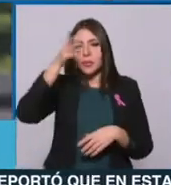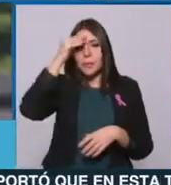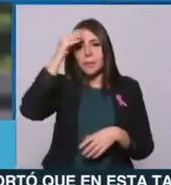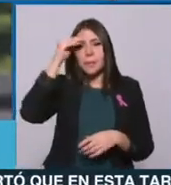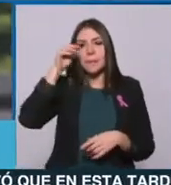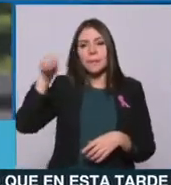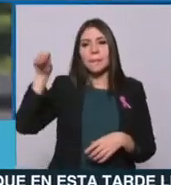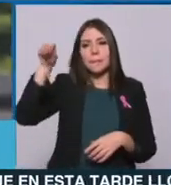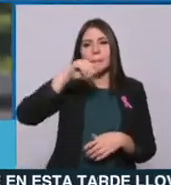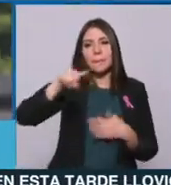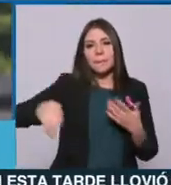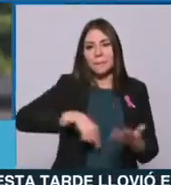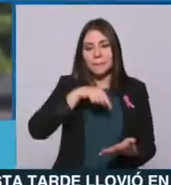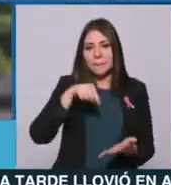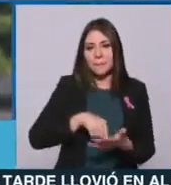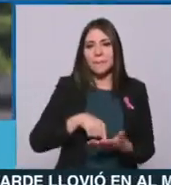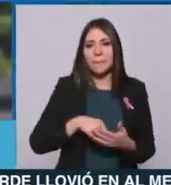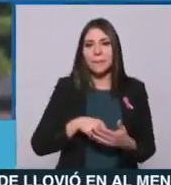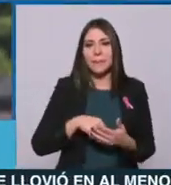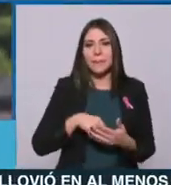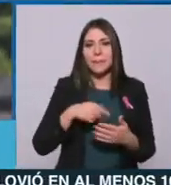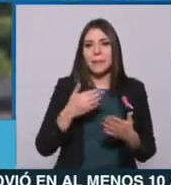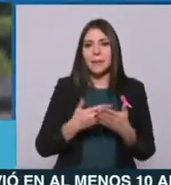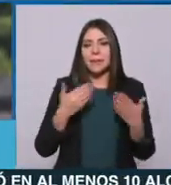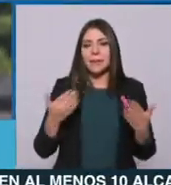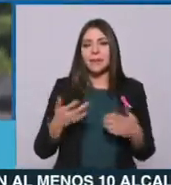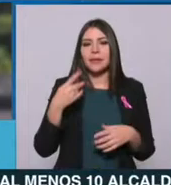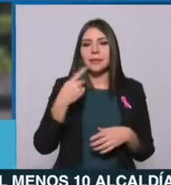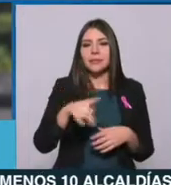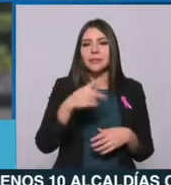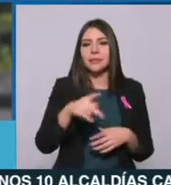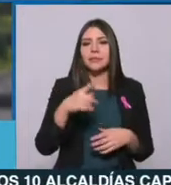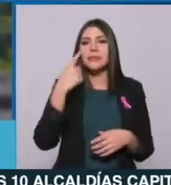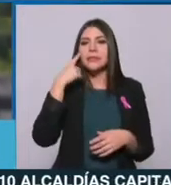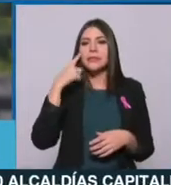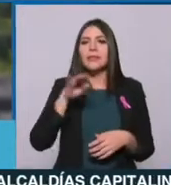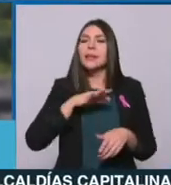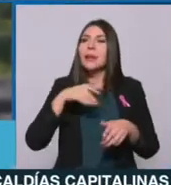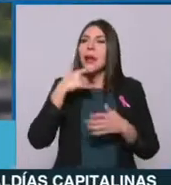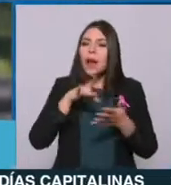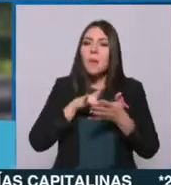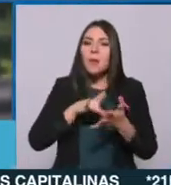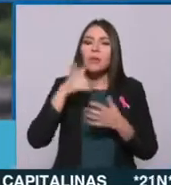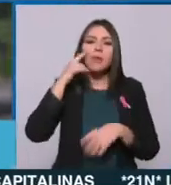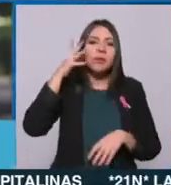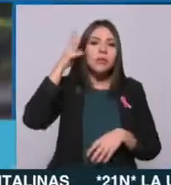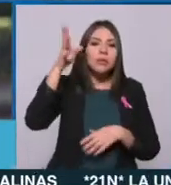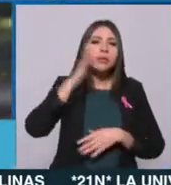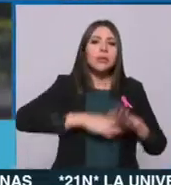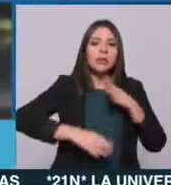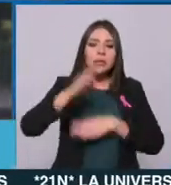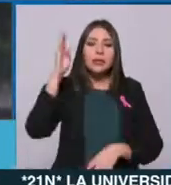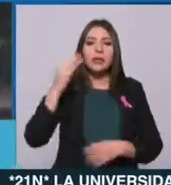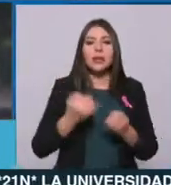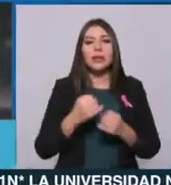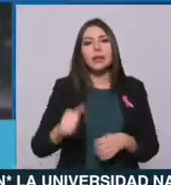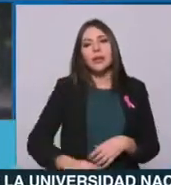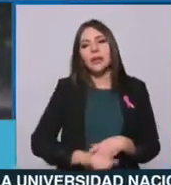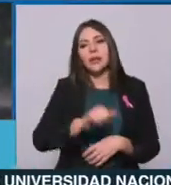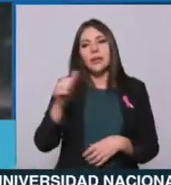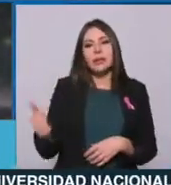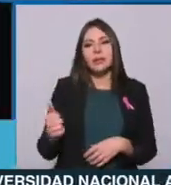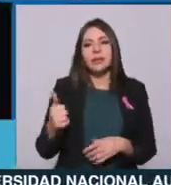gratuitos. Entonces, eso es algo que nos mete ganas para seguir adelante. Y también otra forma es, por ejemplo, el